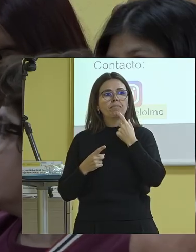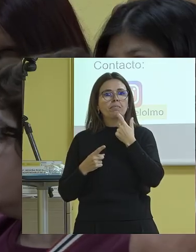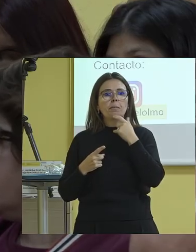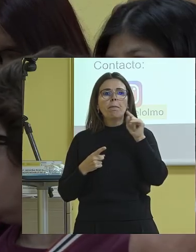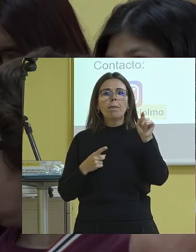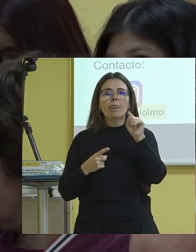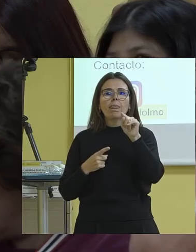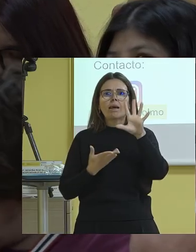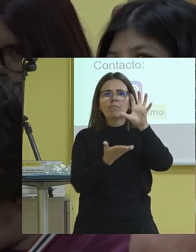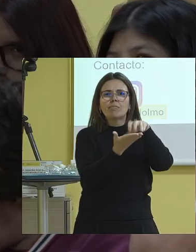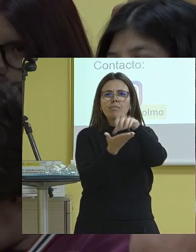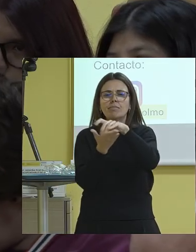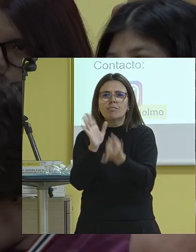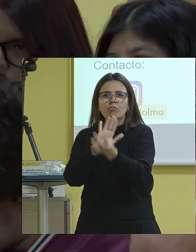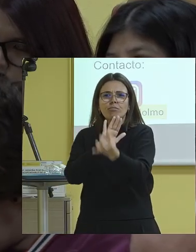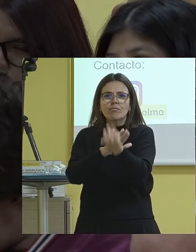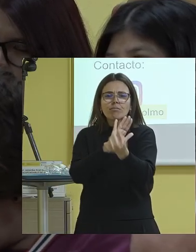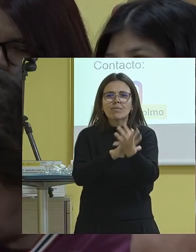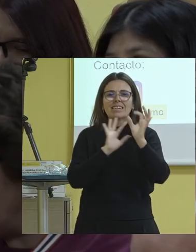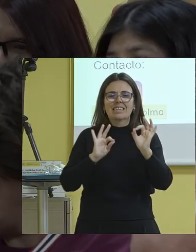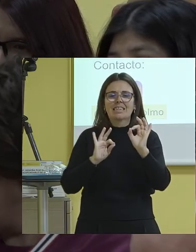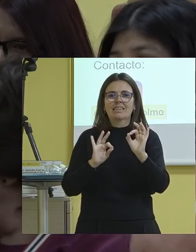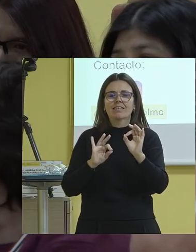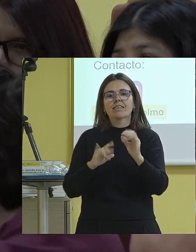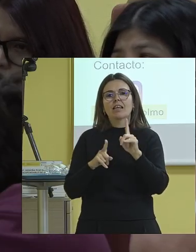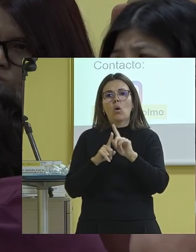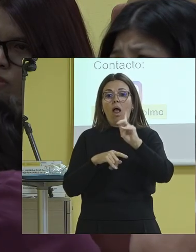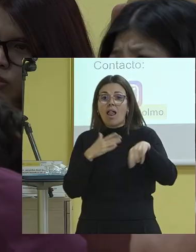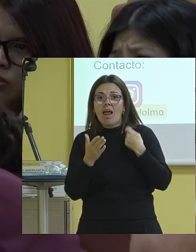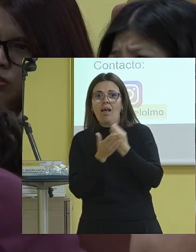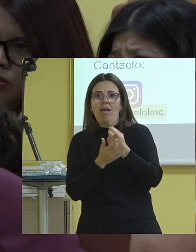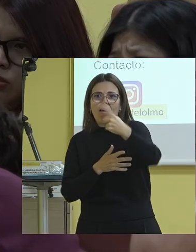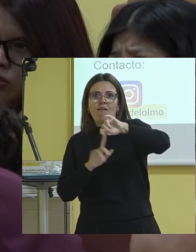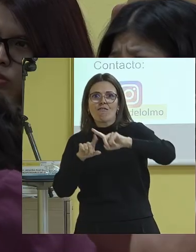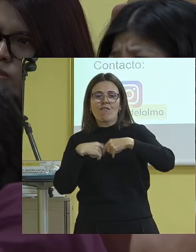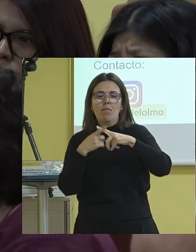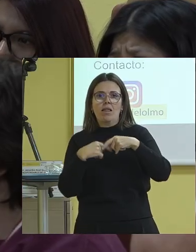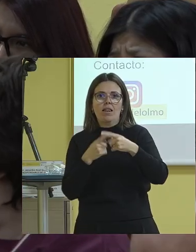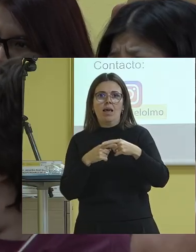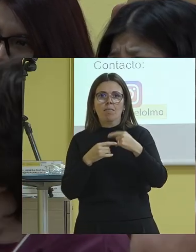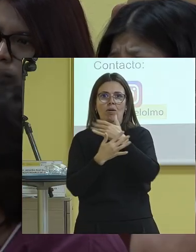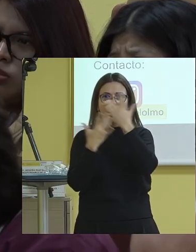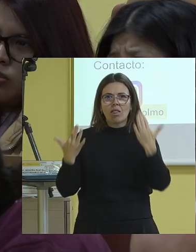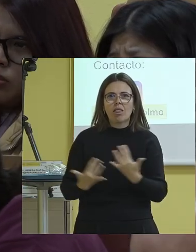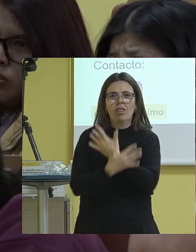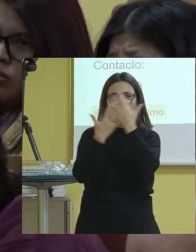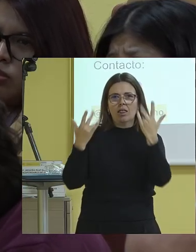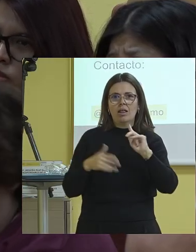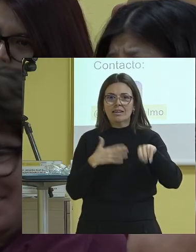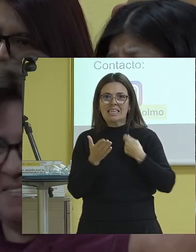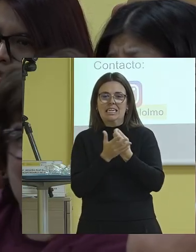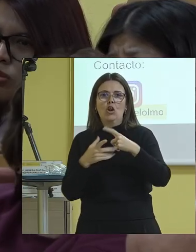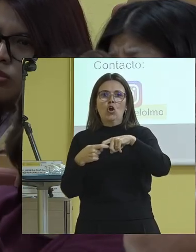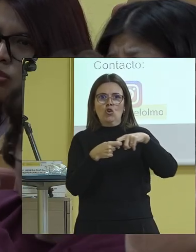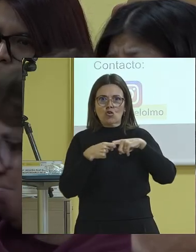chiringuitos que se están montando, que se han montado a costa del dinero de esas familias, a costa de ese dinero